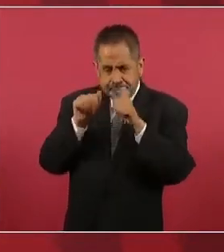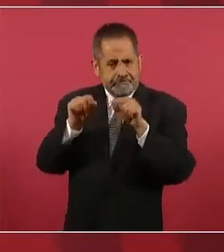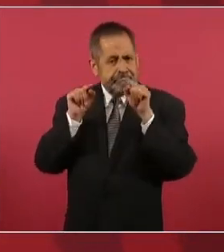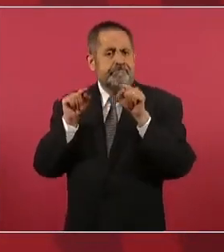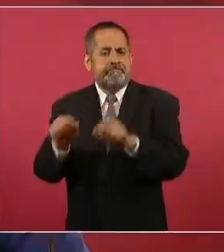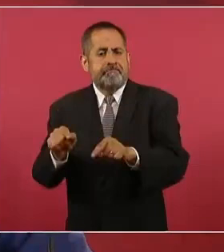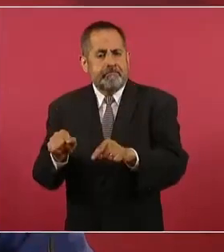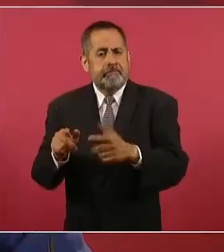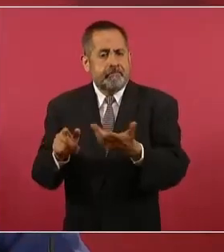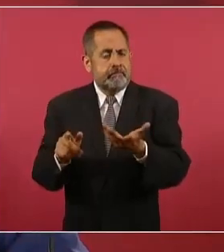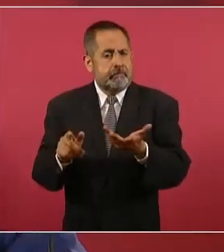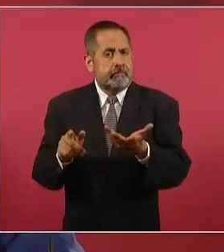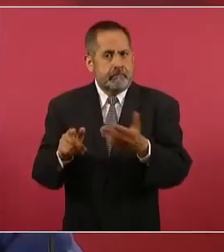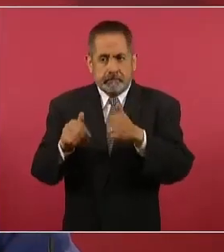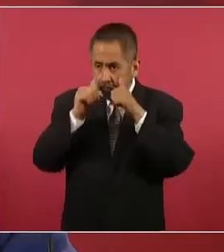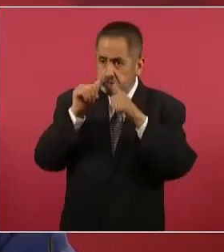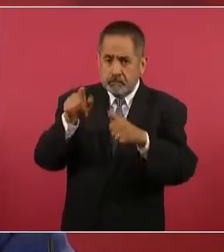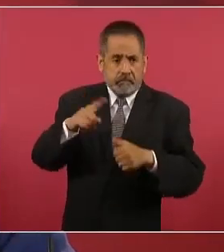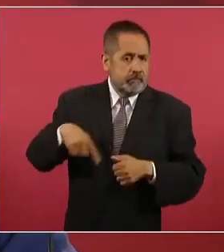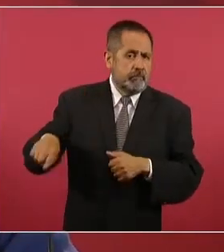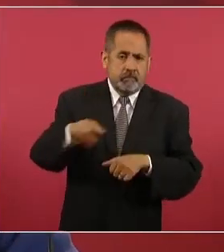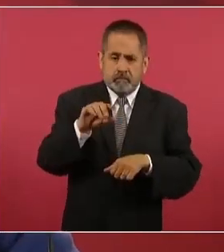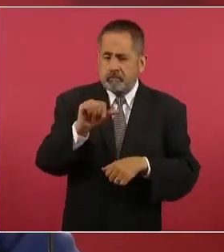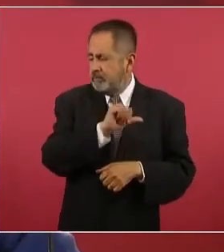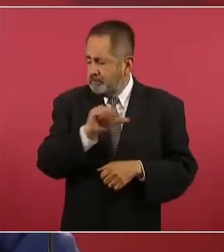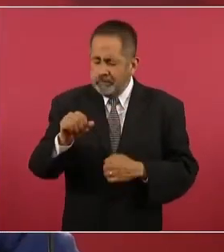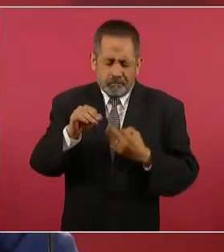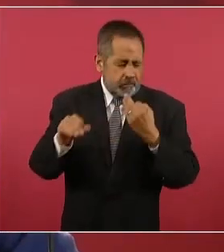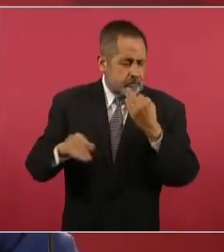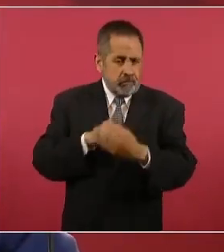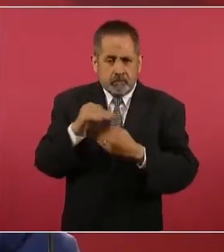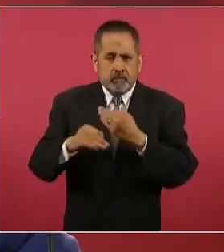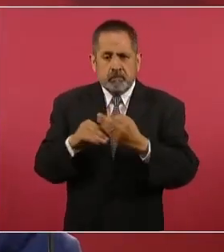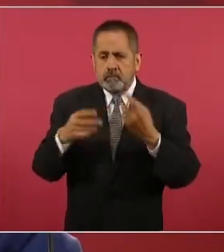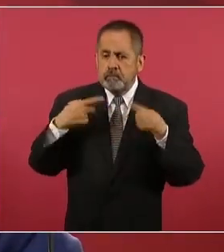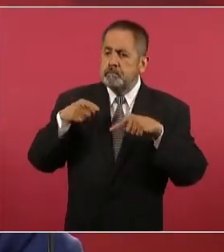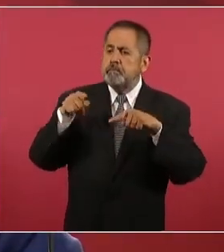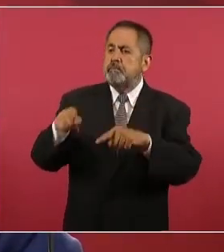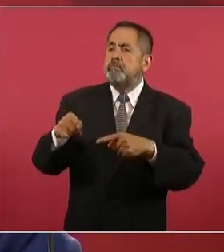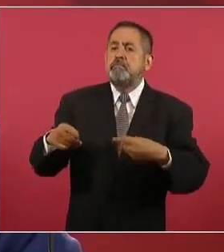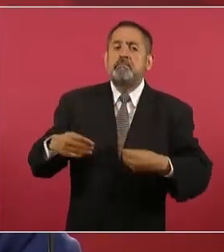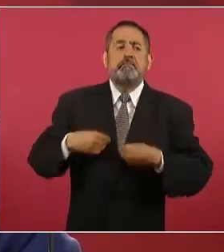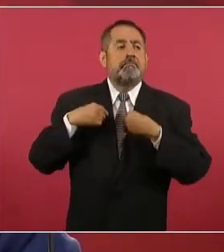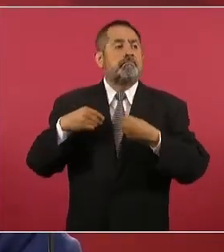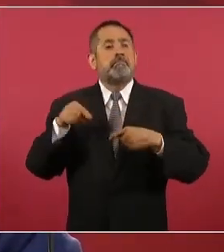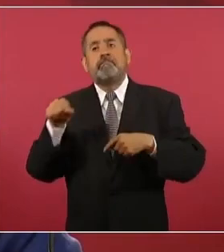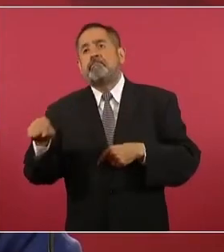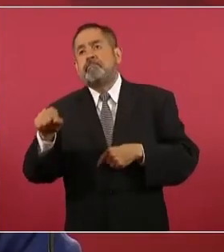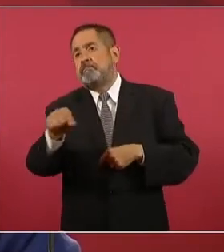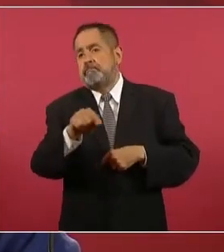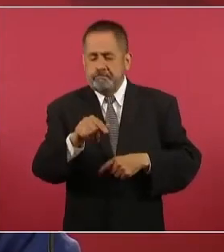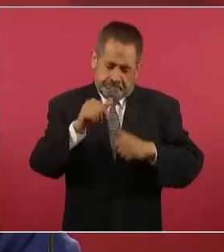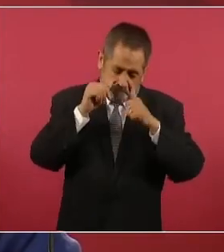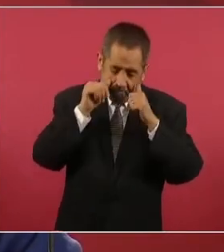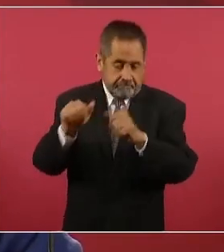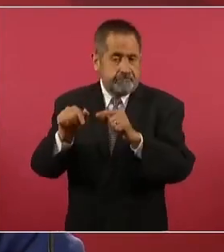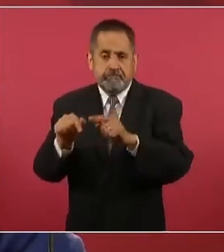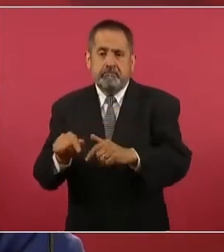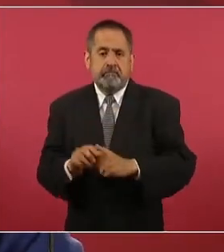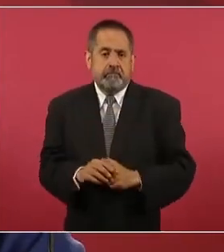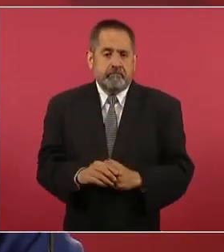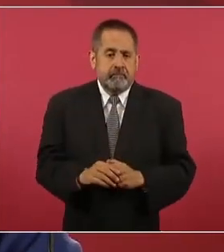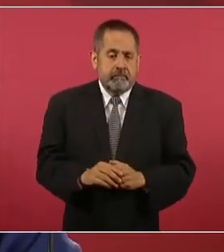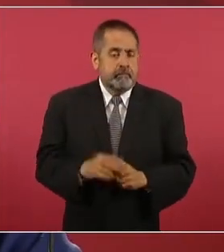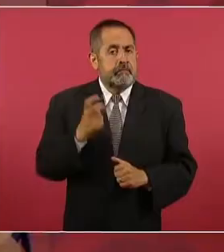de la atención a todos los habitantes del país. En